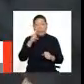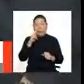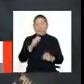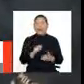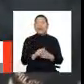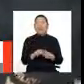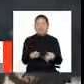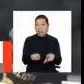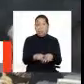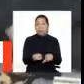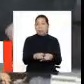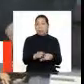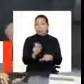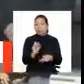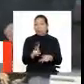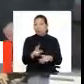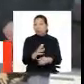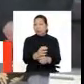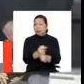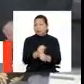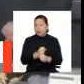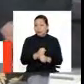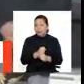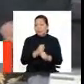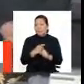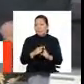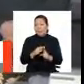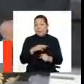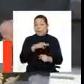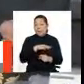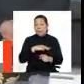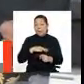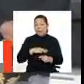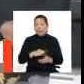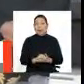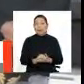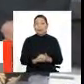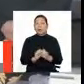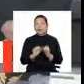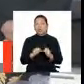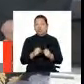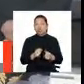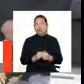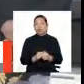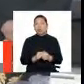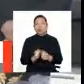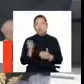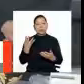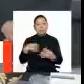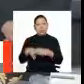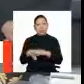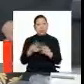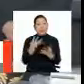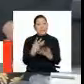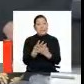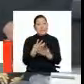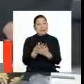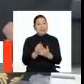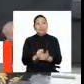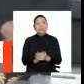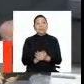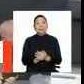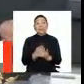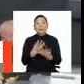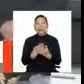Perú también encuentre un soporte en las acciones del Ministerio Público, logrando el internamiento de estas personas